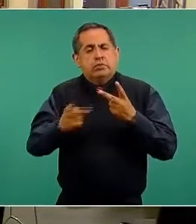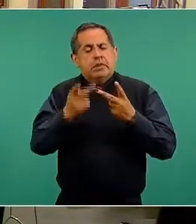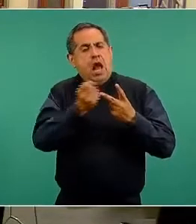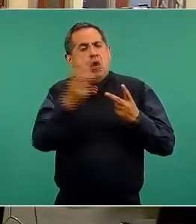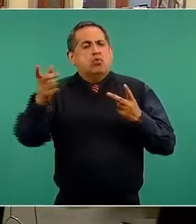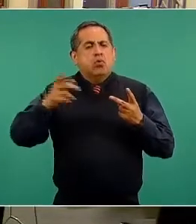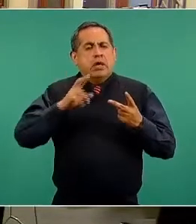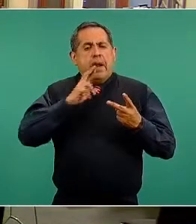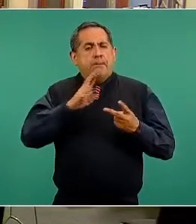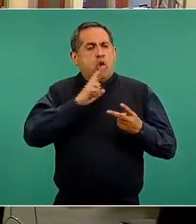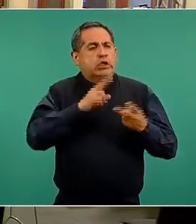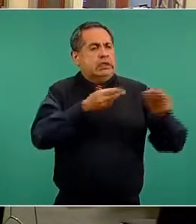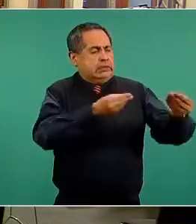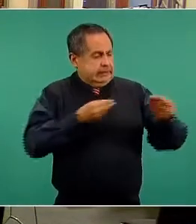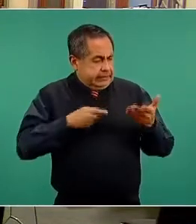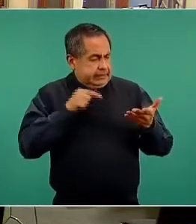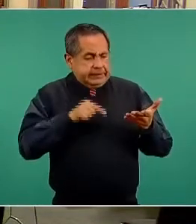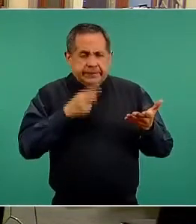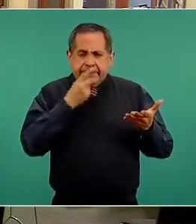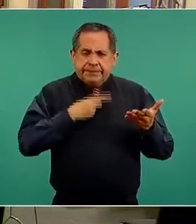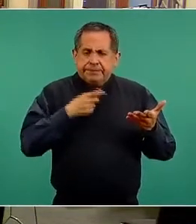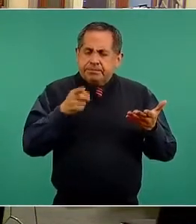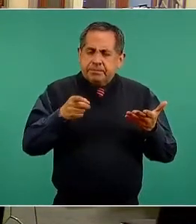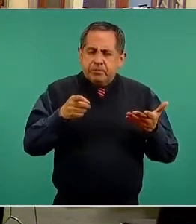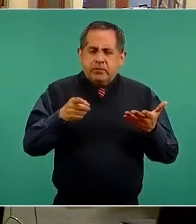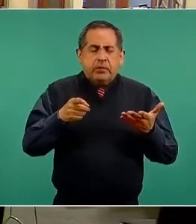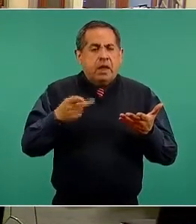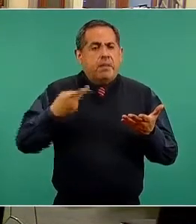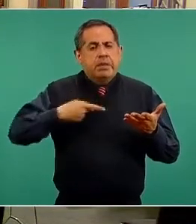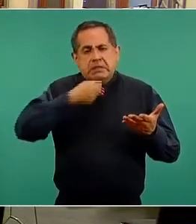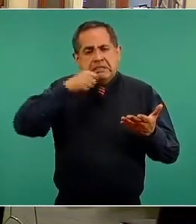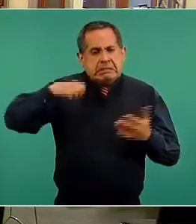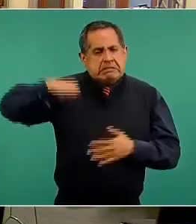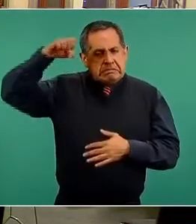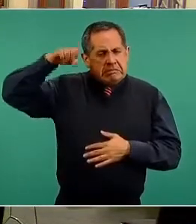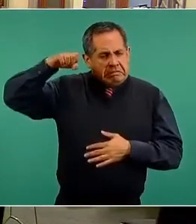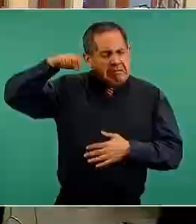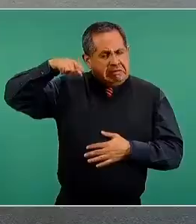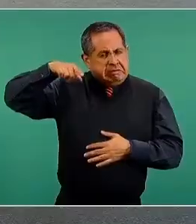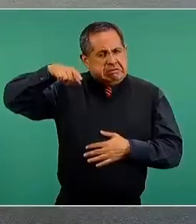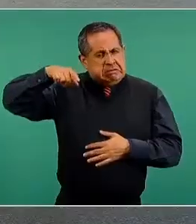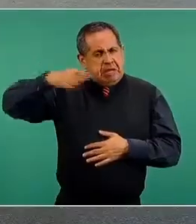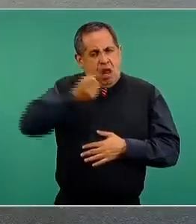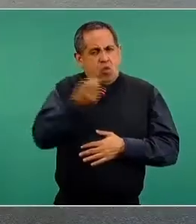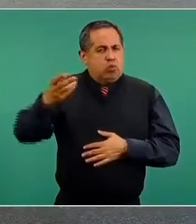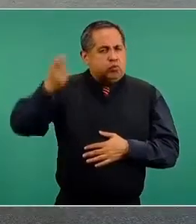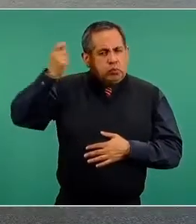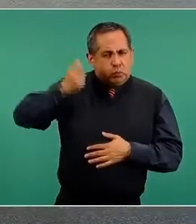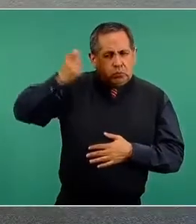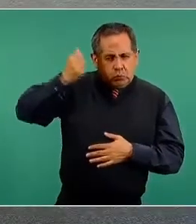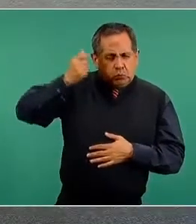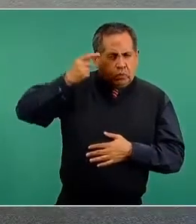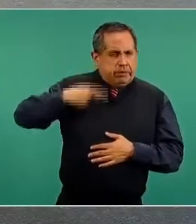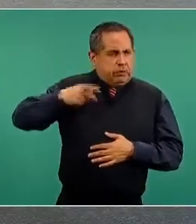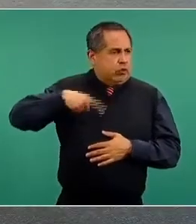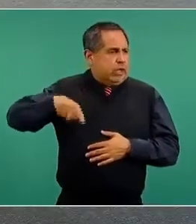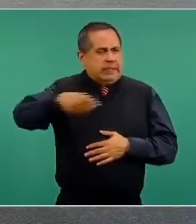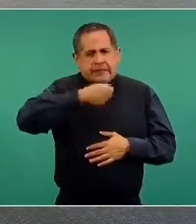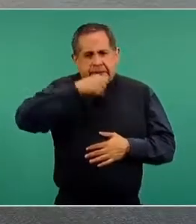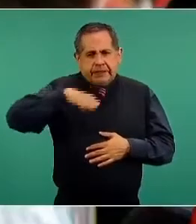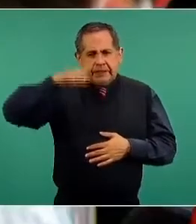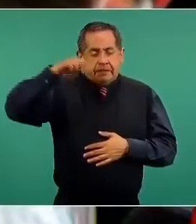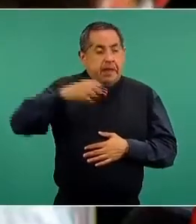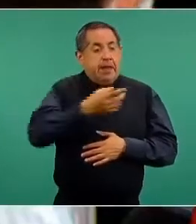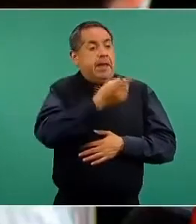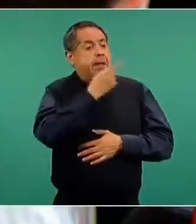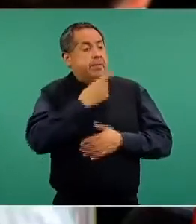que estamos recibiendo de personas mayores, sobre todo jubilados, pensionados, quienes nos